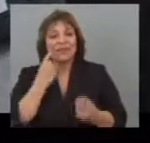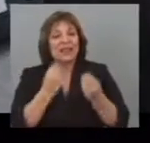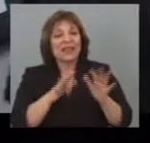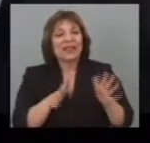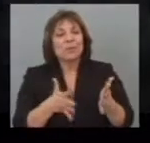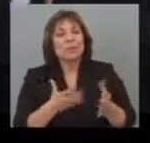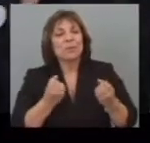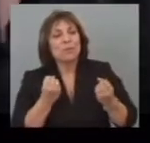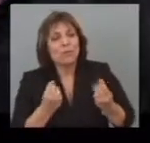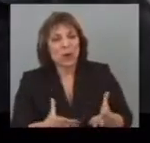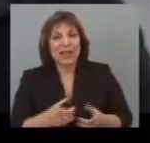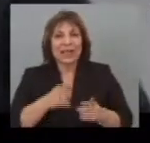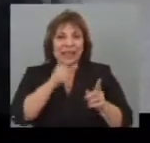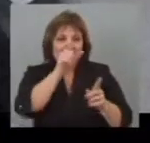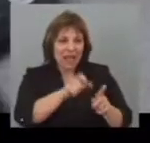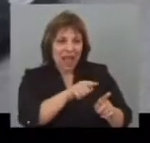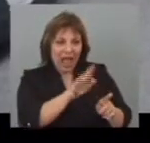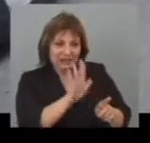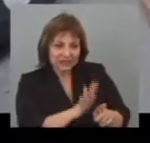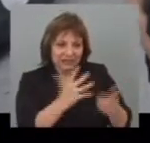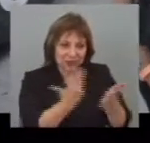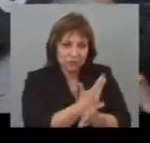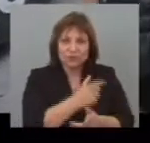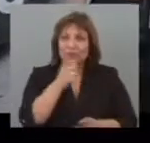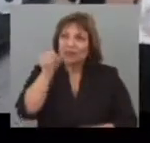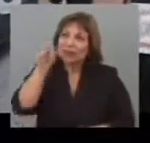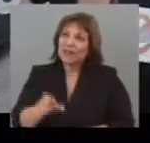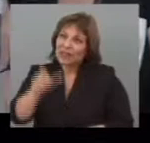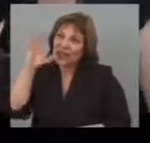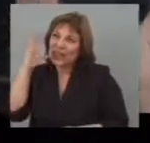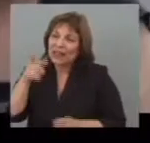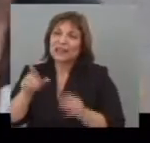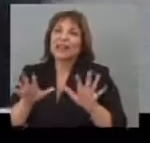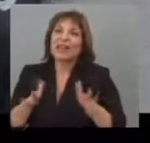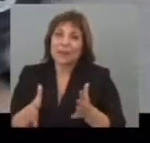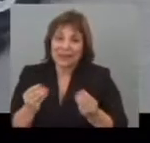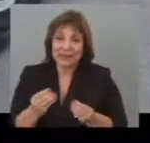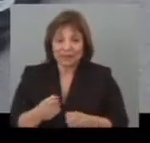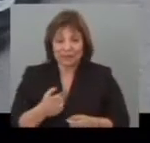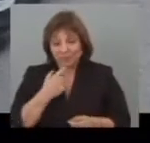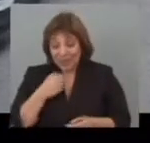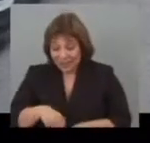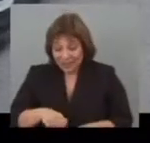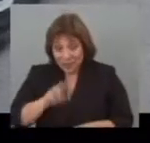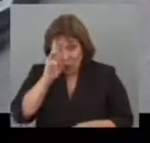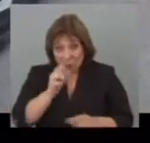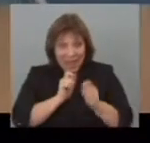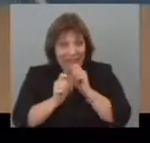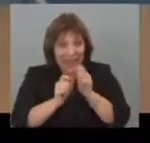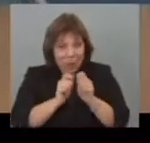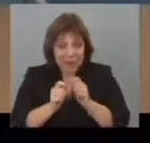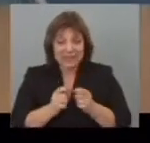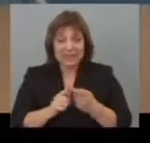y agresores que permitan mejorar el abordaje de las situaciones. Recién cuando este país tenga la encuesta